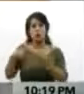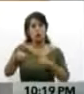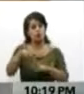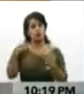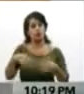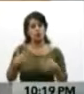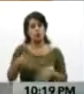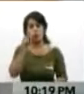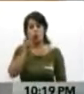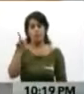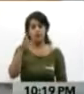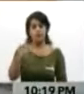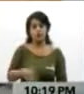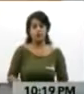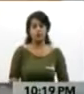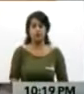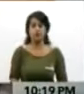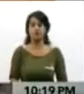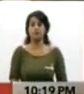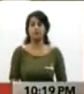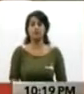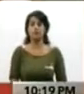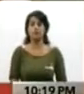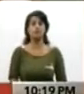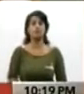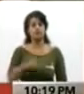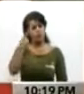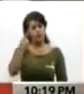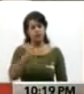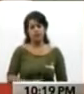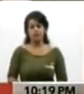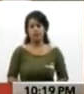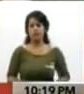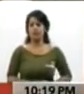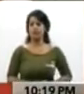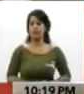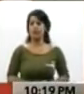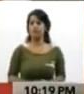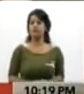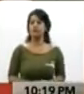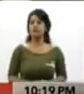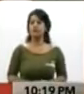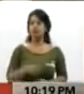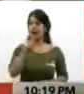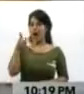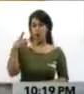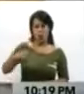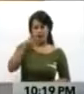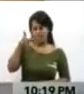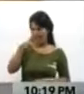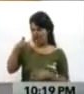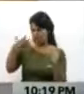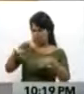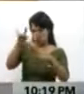verdad? Exterminio fue mayor, ¿verdad, Ávila? Sí, malo, malo. El segundo debut